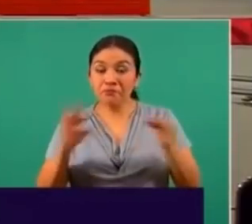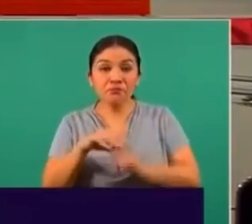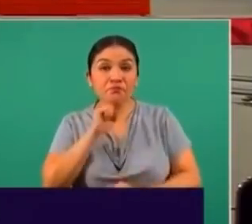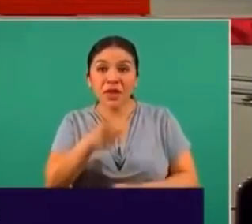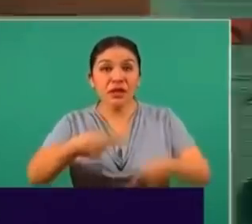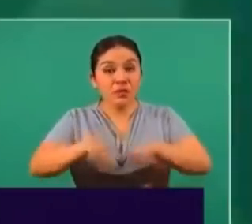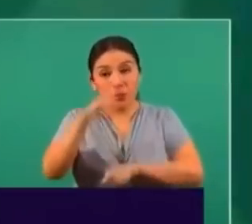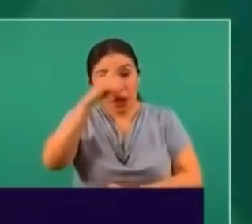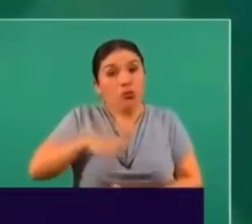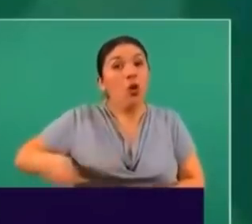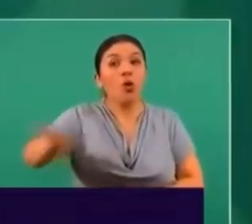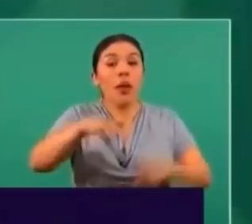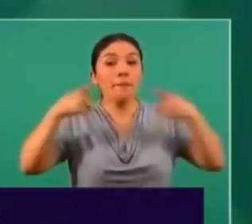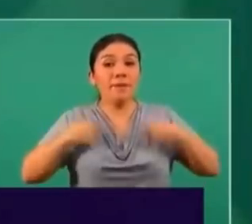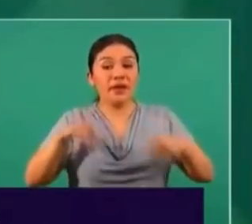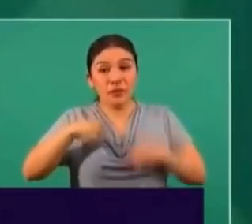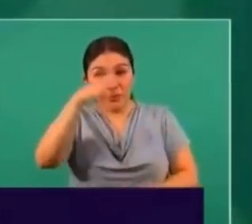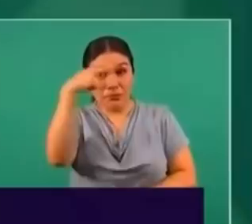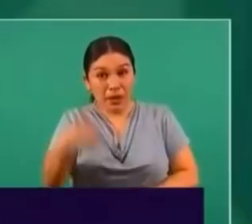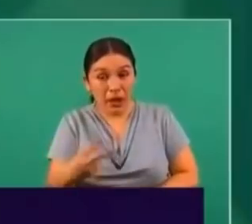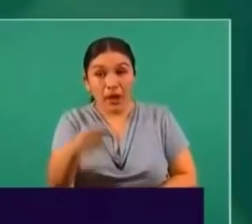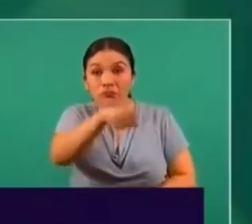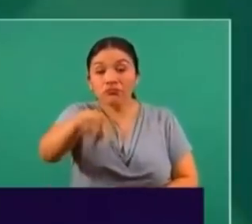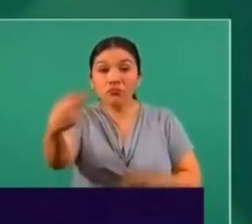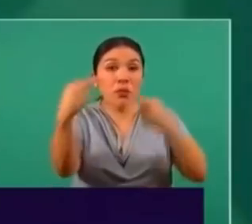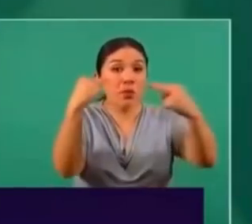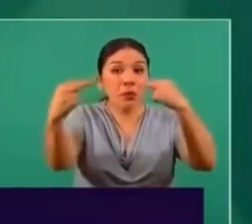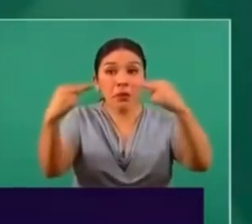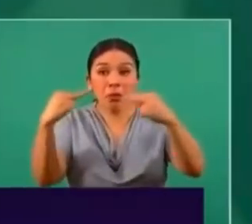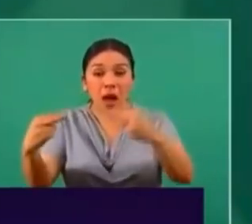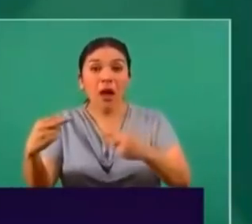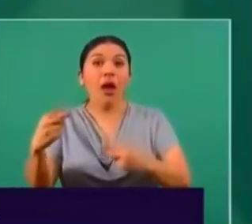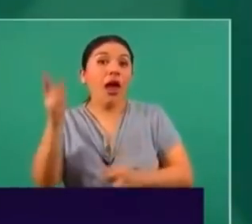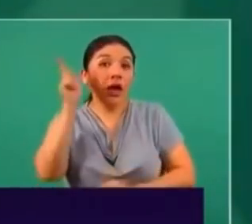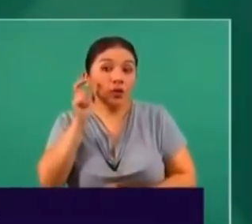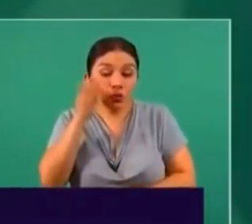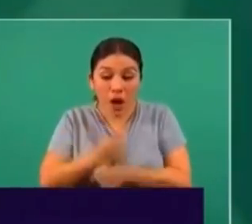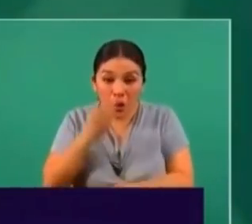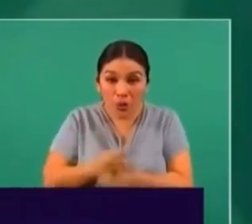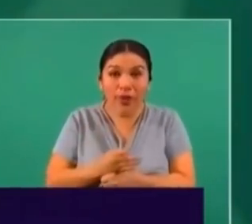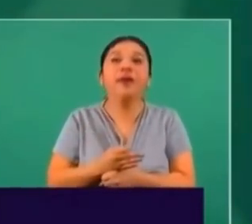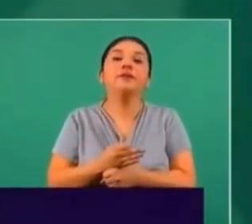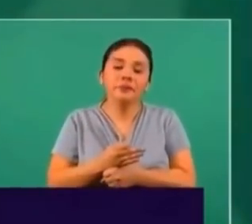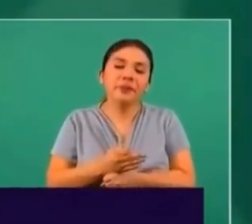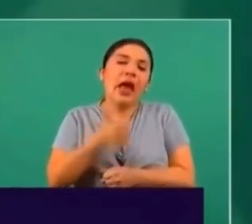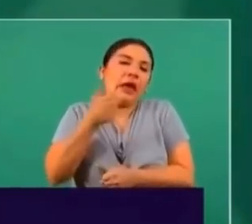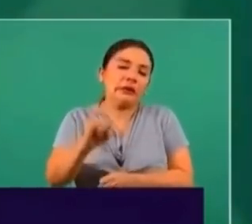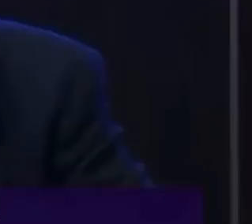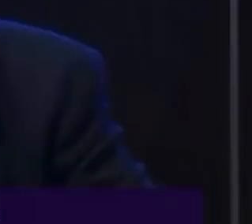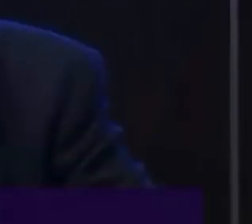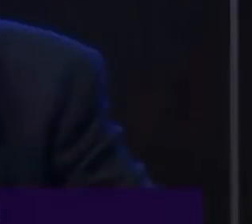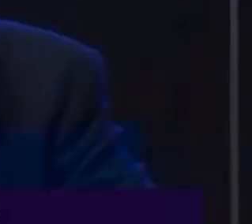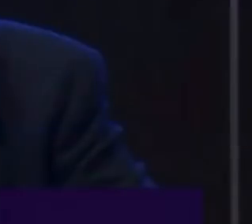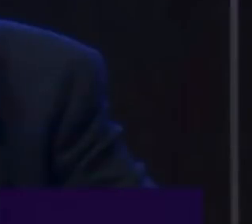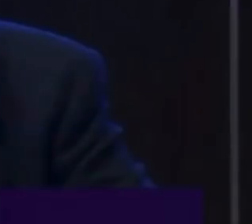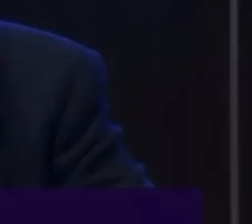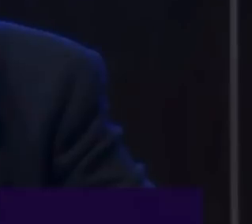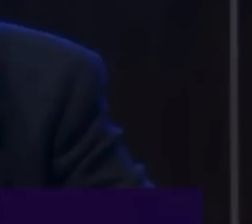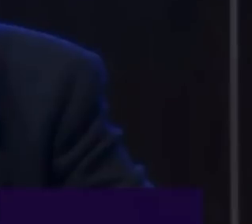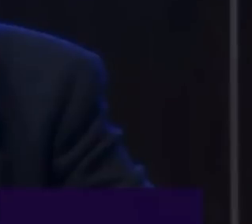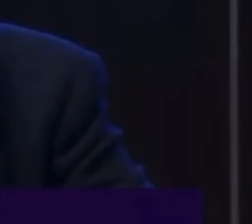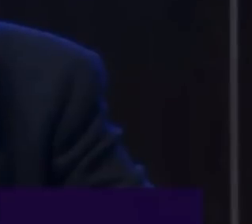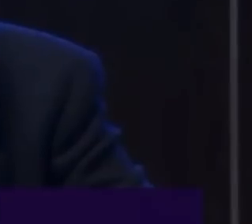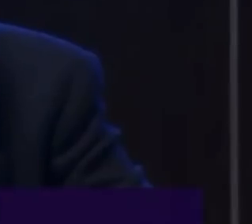gobierno ha publicado bases de datos abiertos sobre la vacunación. Y toda la información que tenemos sobre vacunación se daba en ese